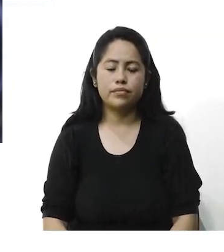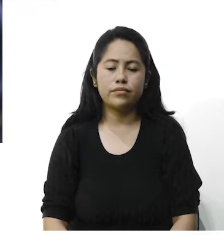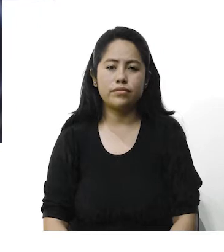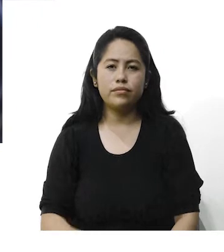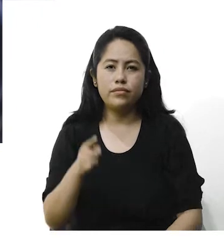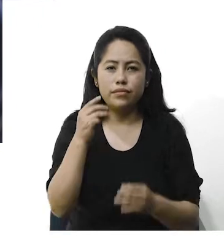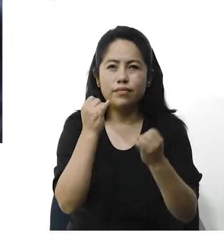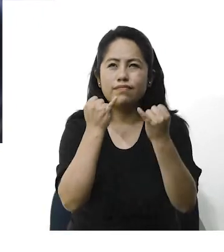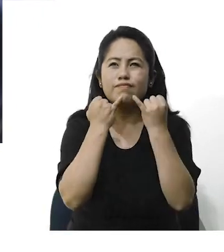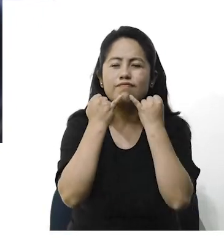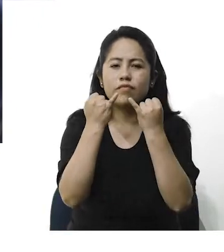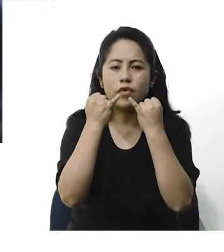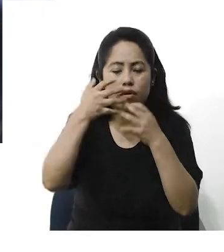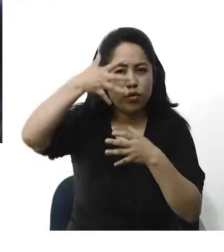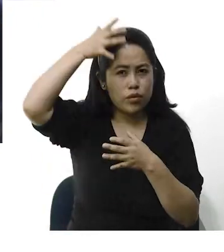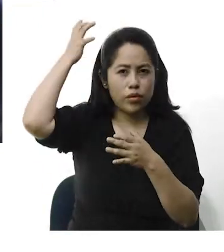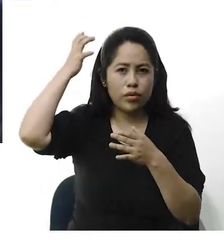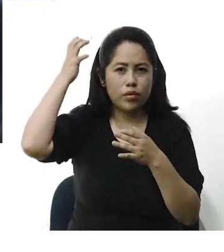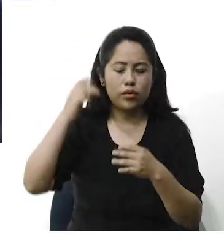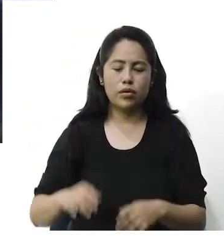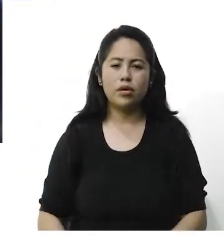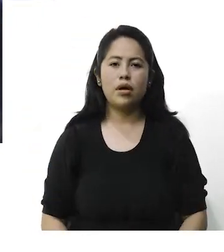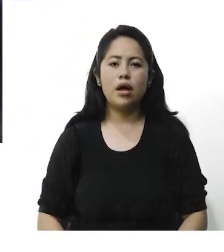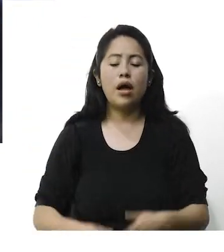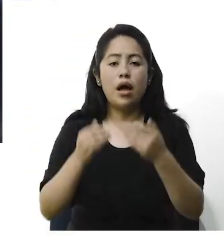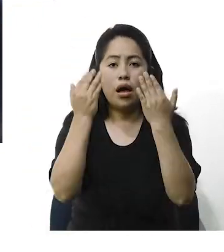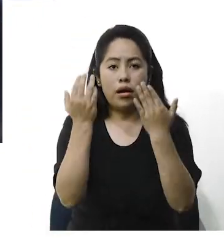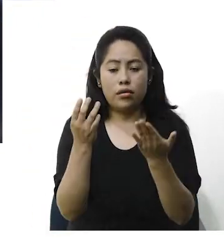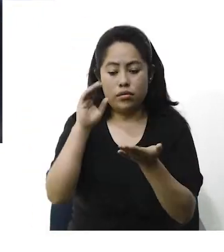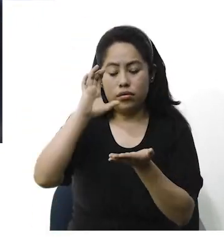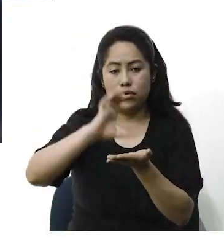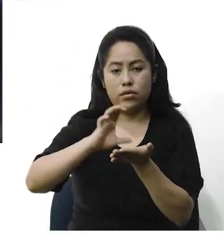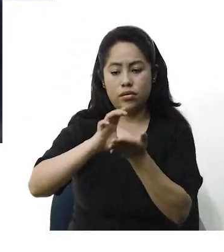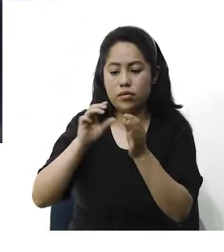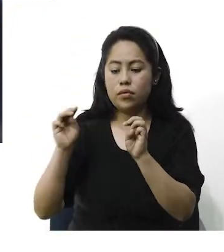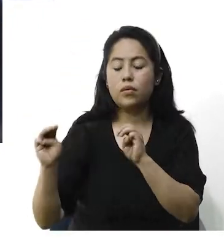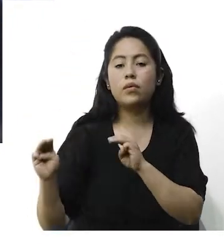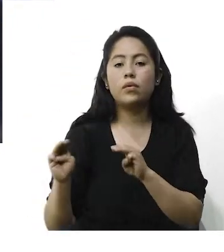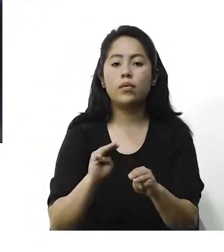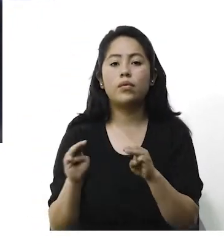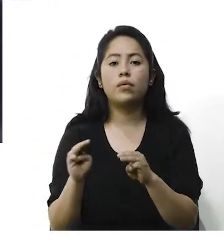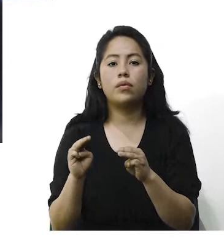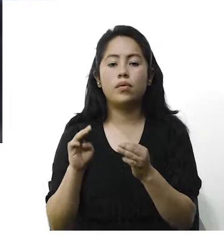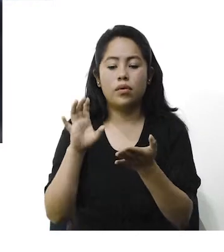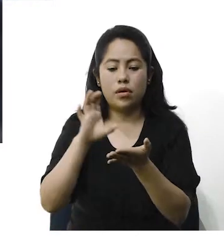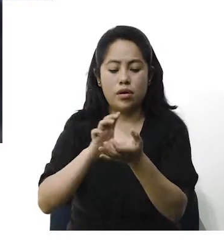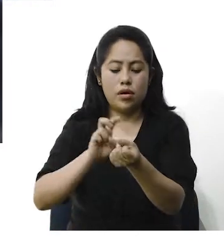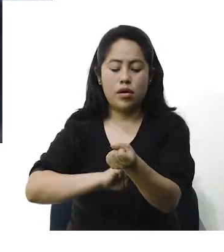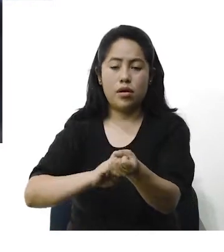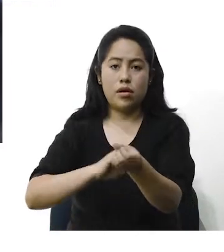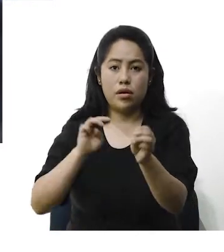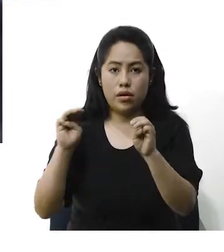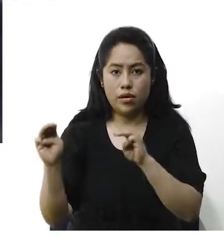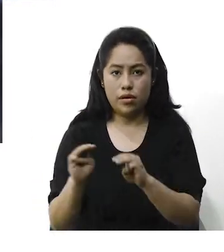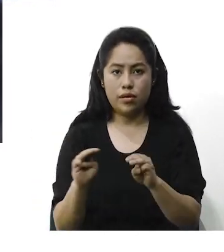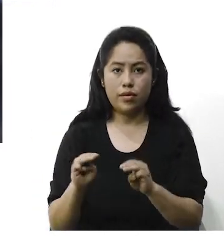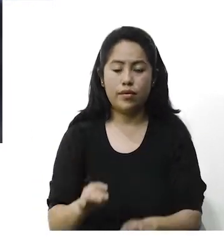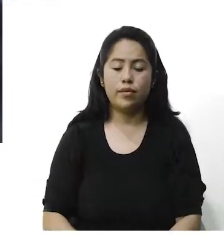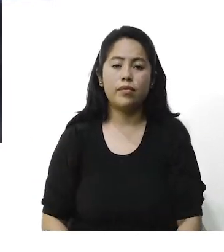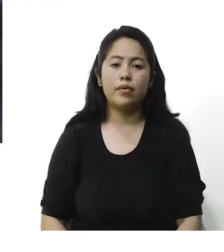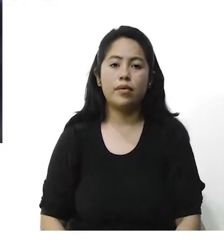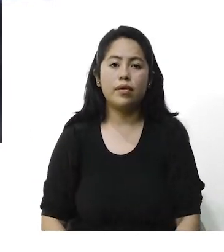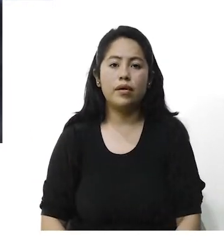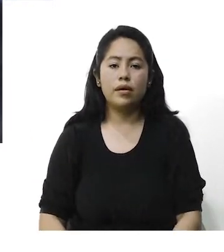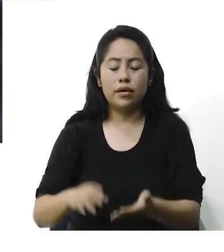cerebro. Ahora, las células motoras o neuronas motoras son células